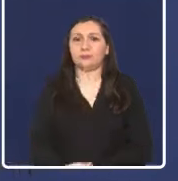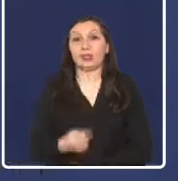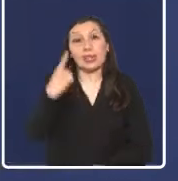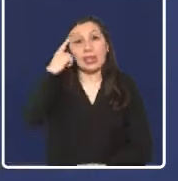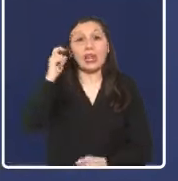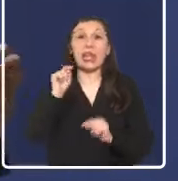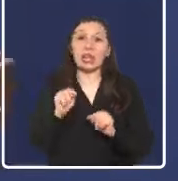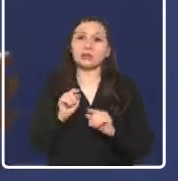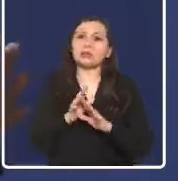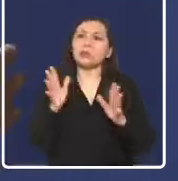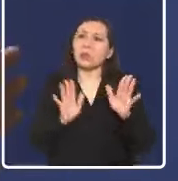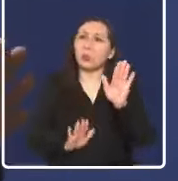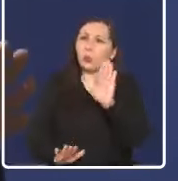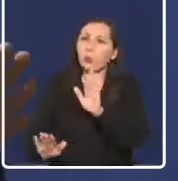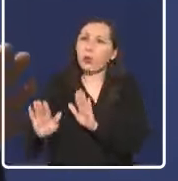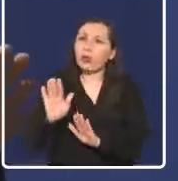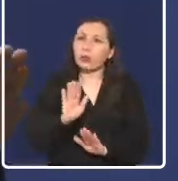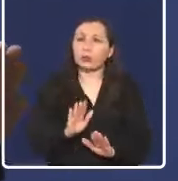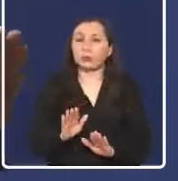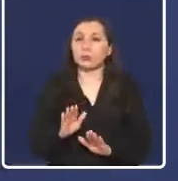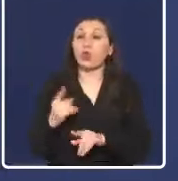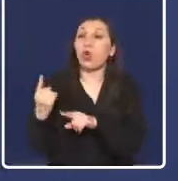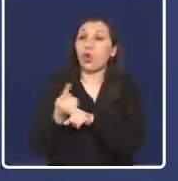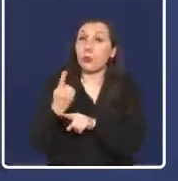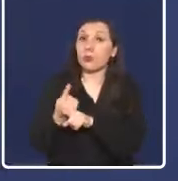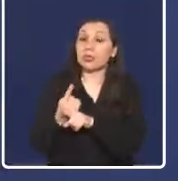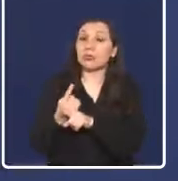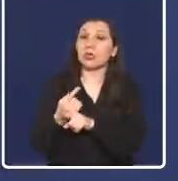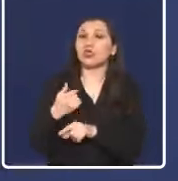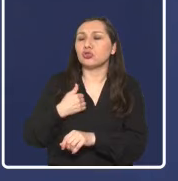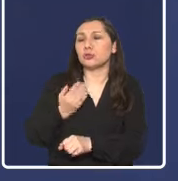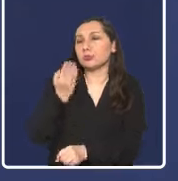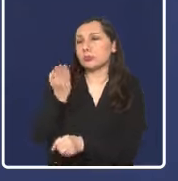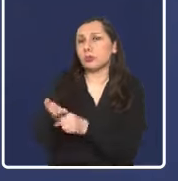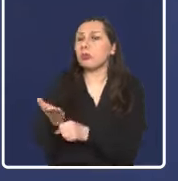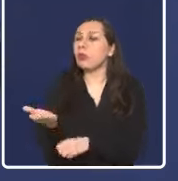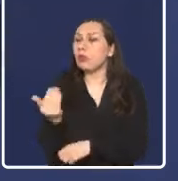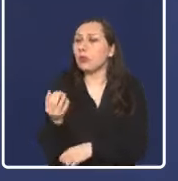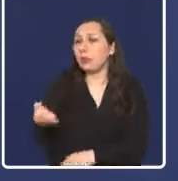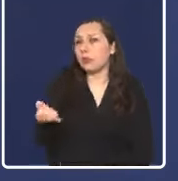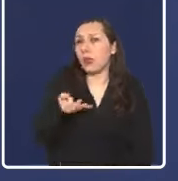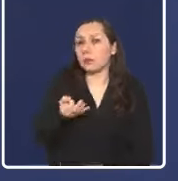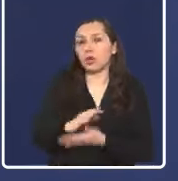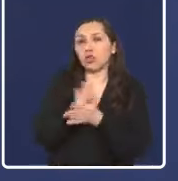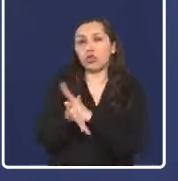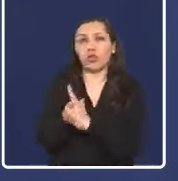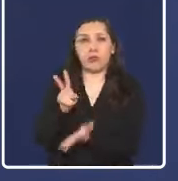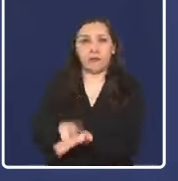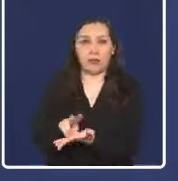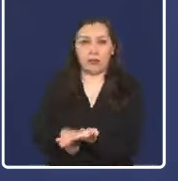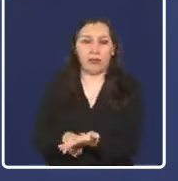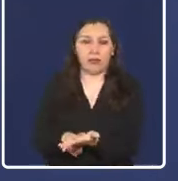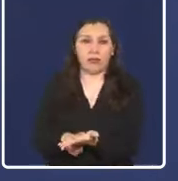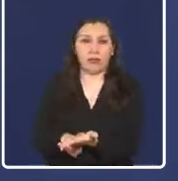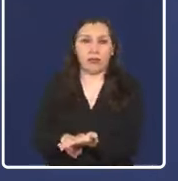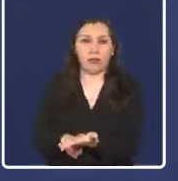creo que en esto hay que ser muy cuidadoso. Fue una conversación en donde yo le exigí, dígame toda la verdad,